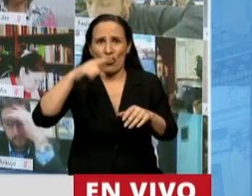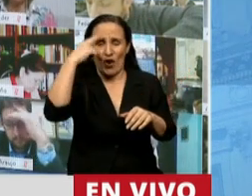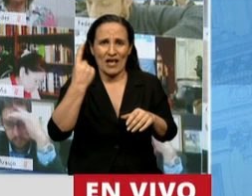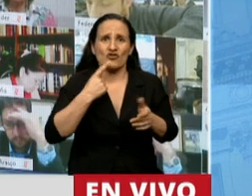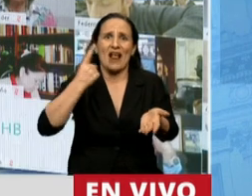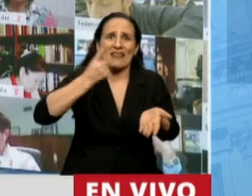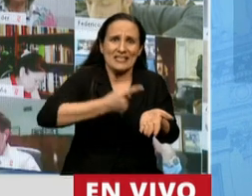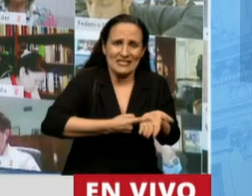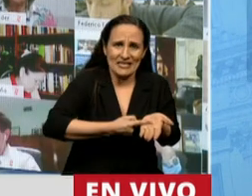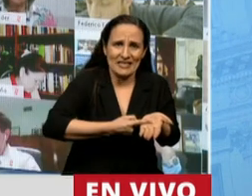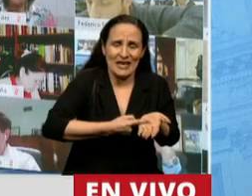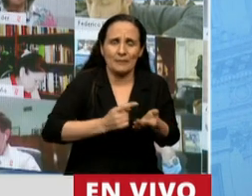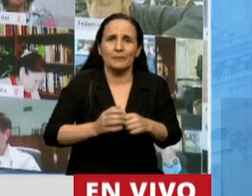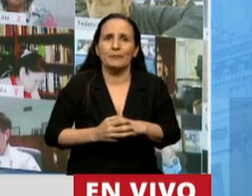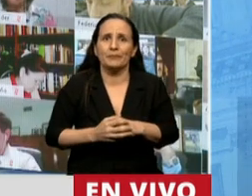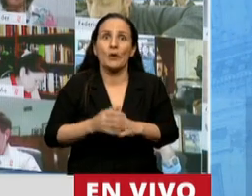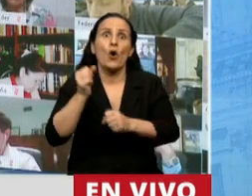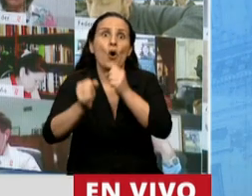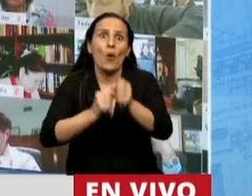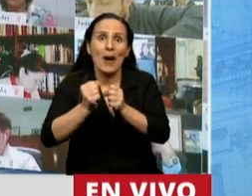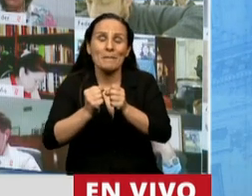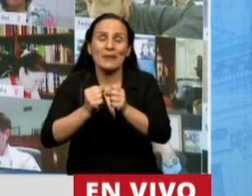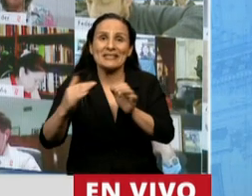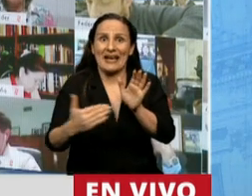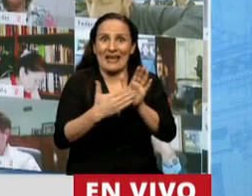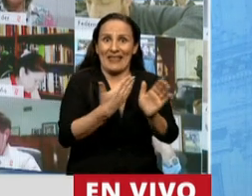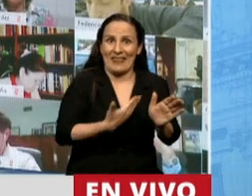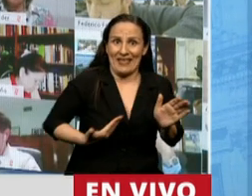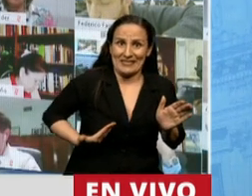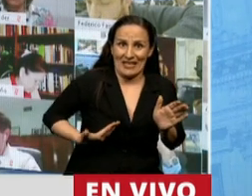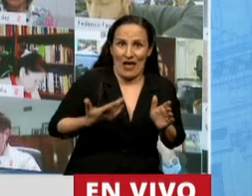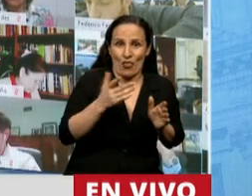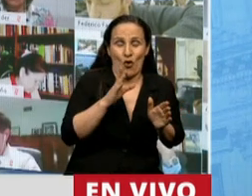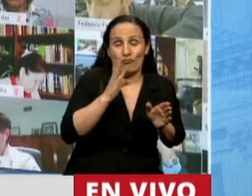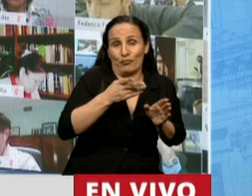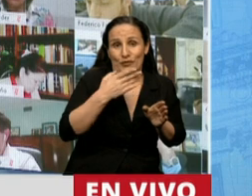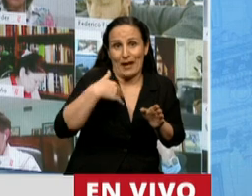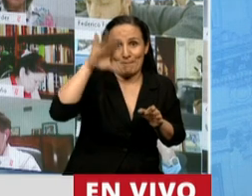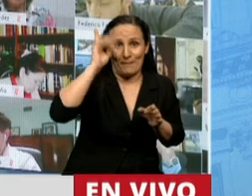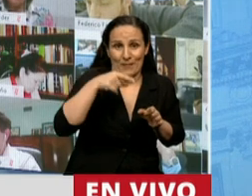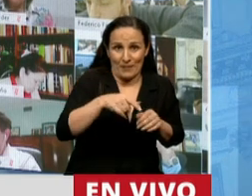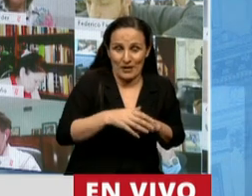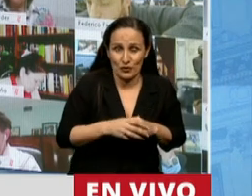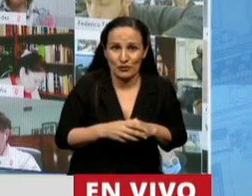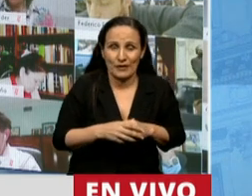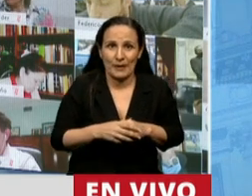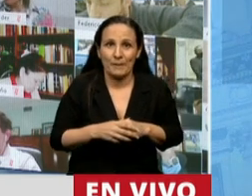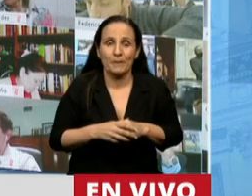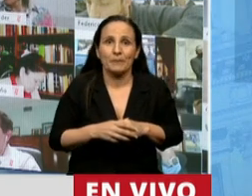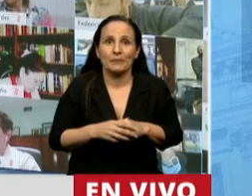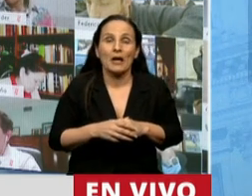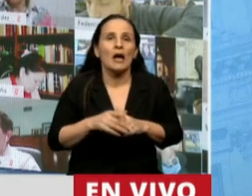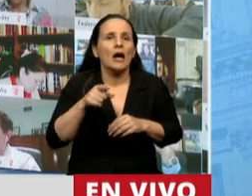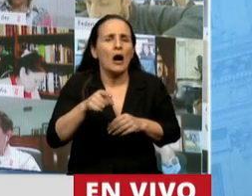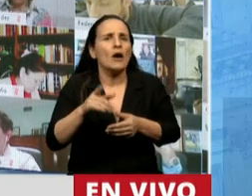o alguna empresa con participación Estatal mayoritaria lo expuesto precedentemente no será de aplicación para las